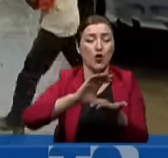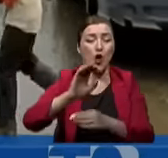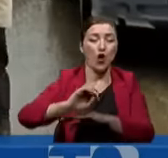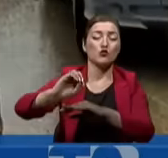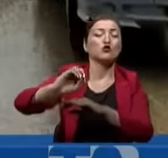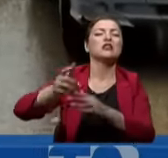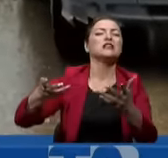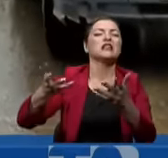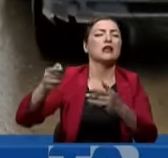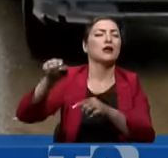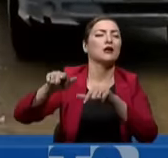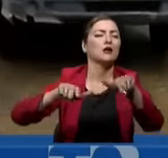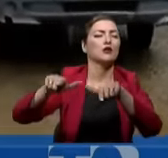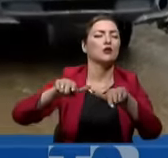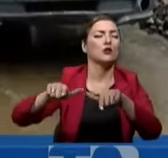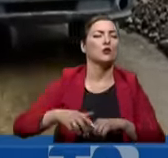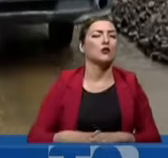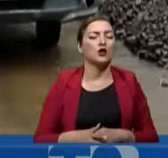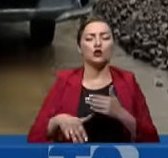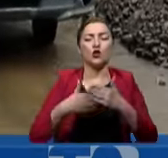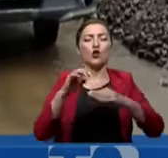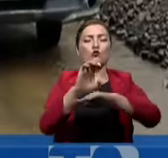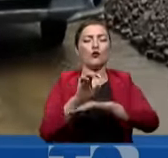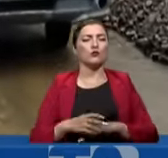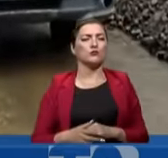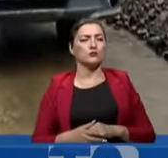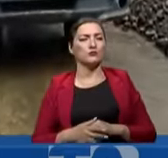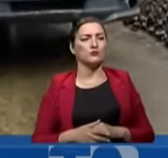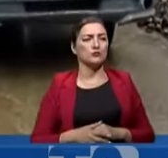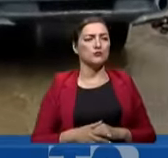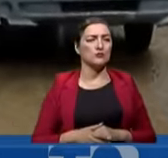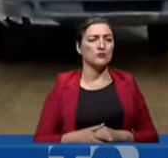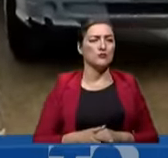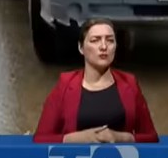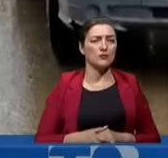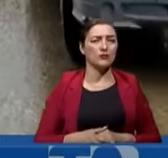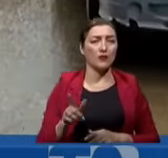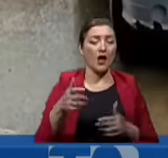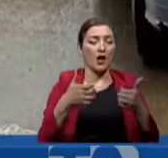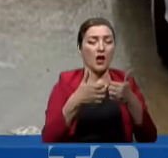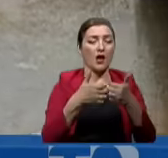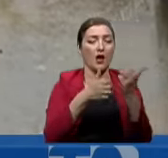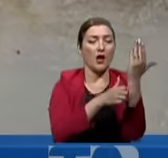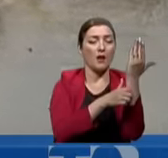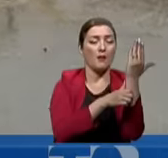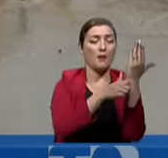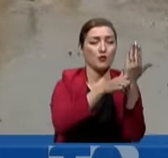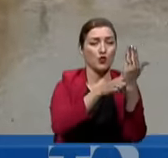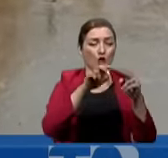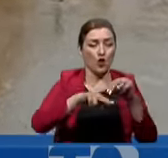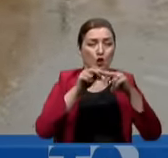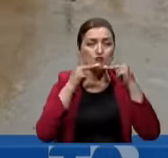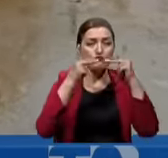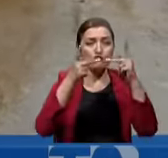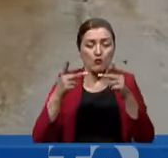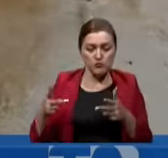centro-occidental del país. Como ustedes observamos, ahorita las maquinarias del Ministerio de Obras Públicas